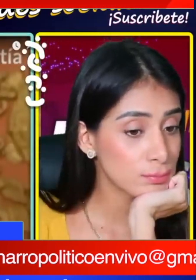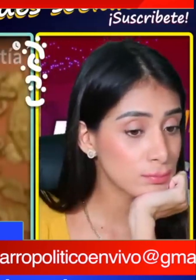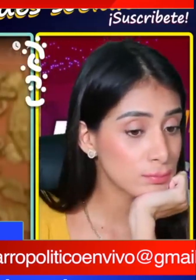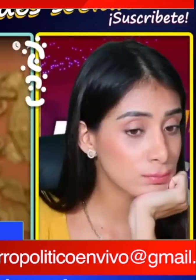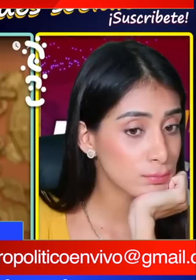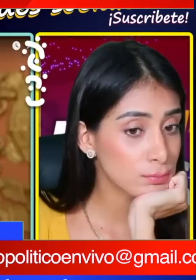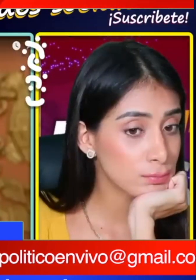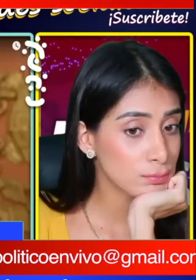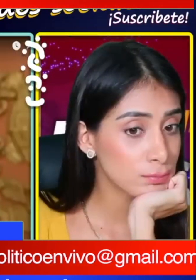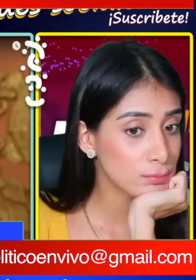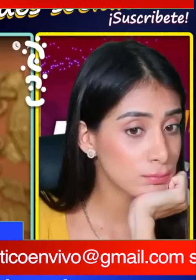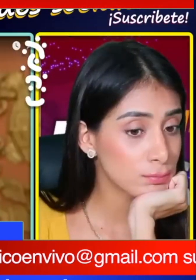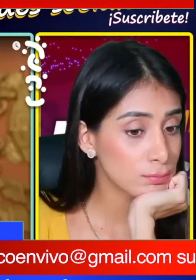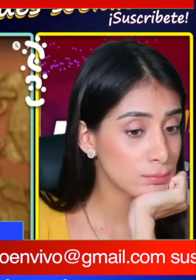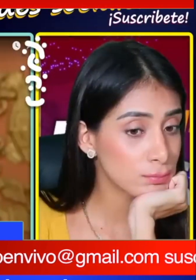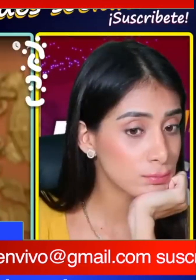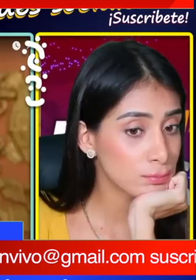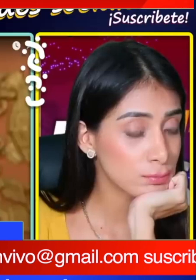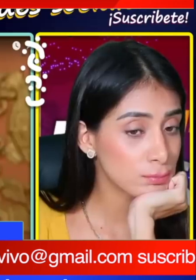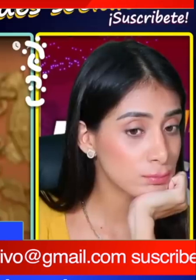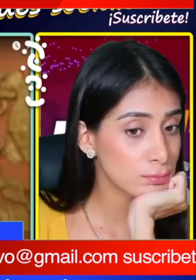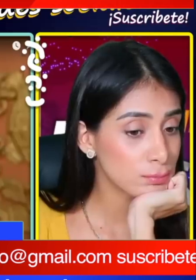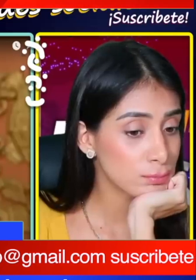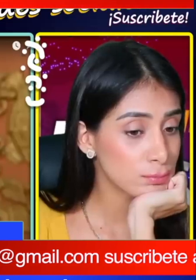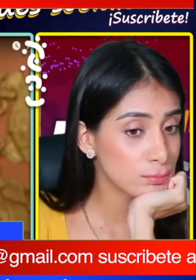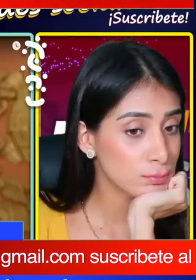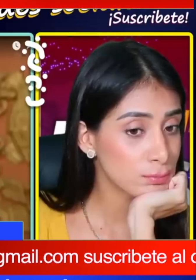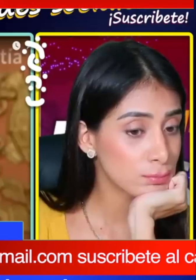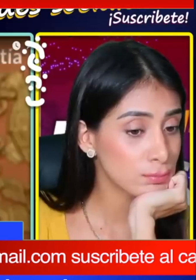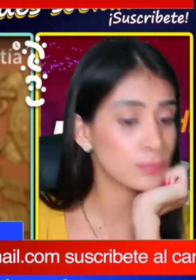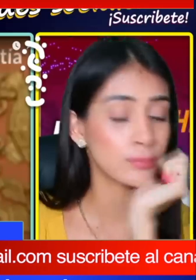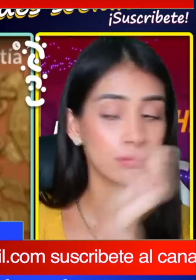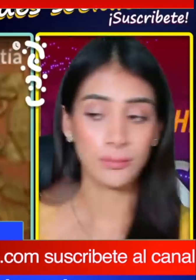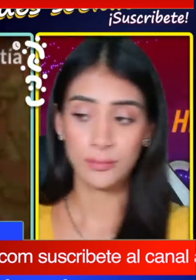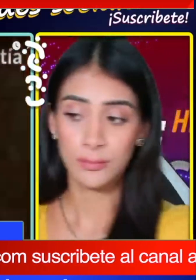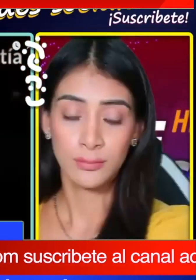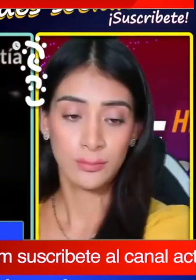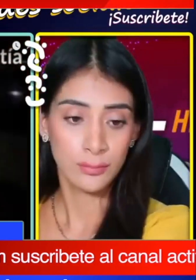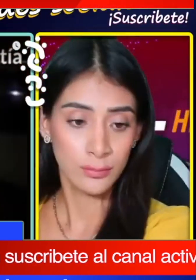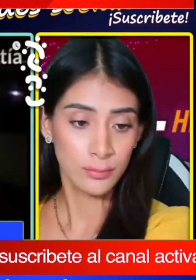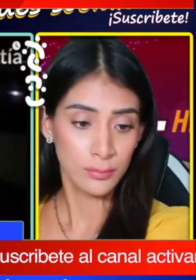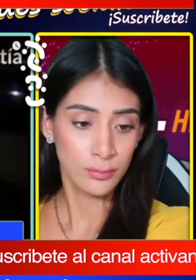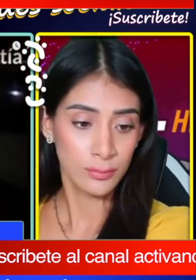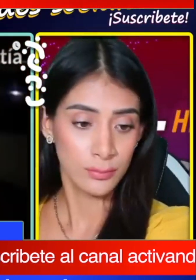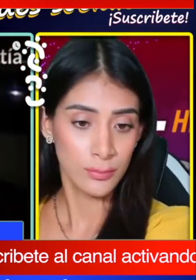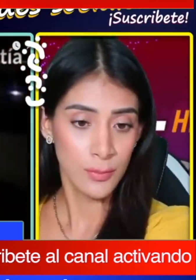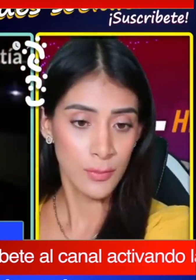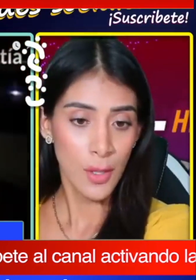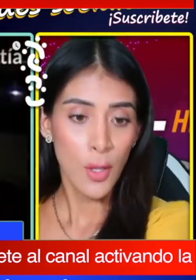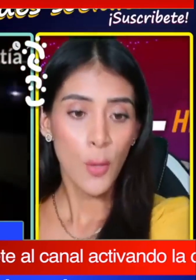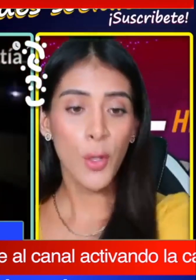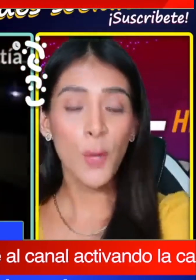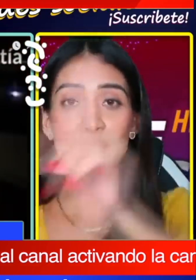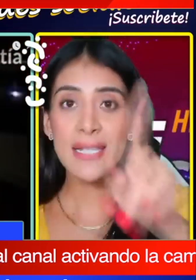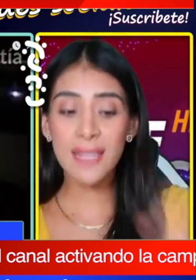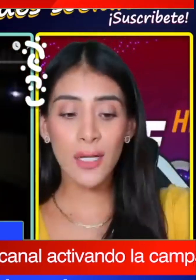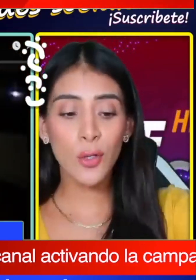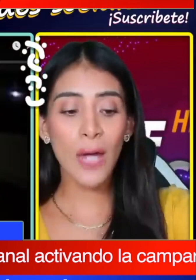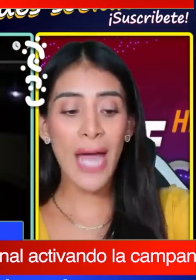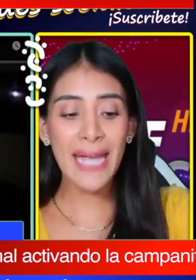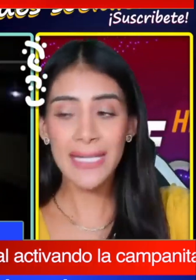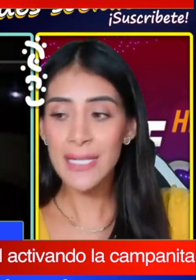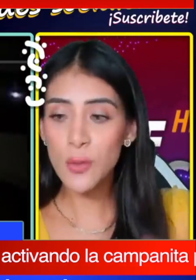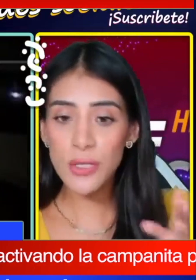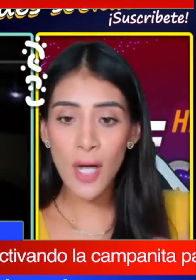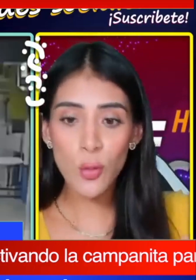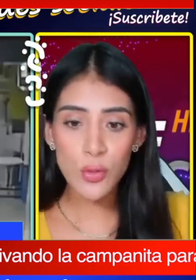de las 10:30 de la noche. Ya había pasado mucho de lo que ahí se dice. Dijo que... Bueno, pues ahí está, ¿no?